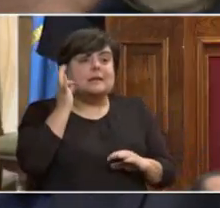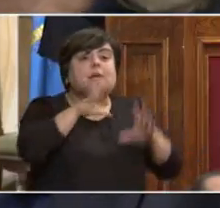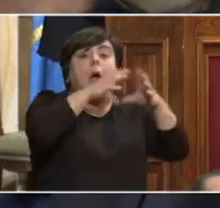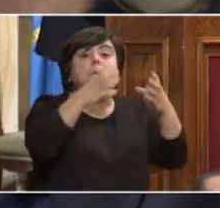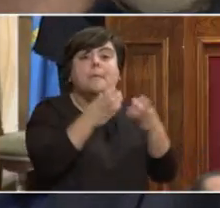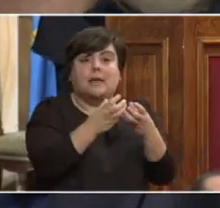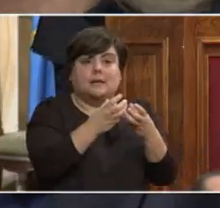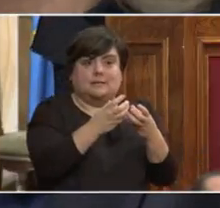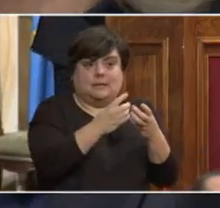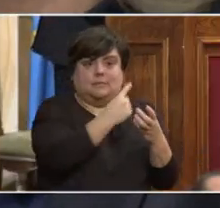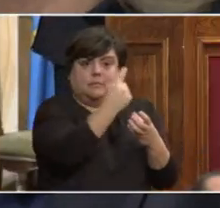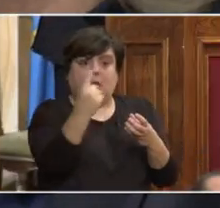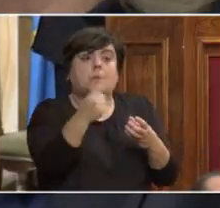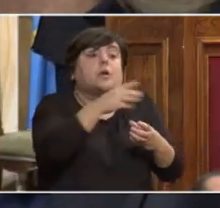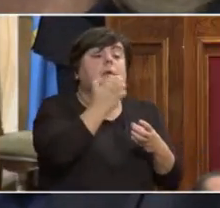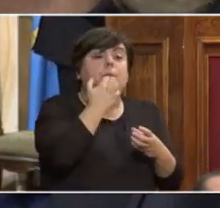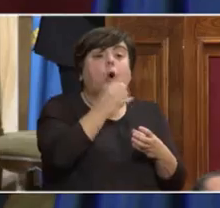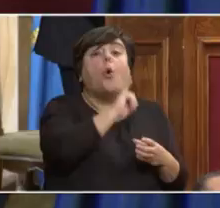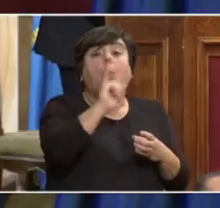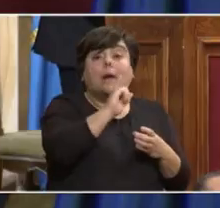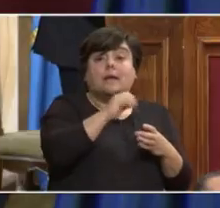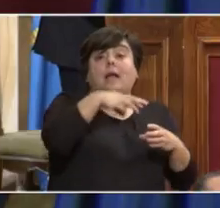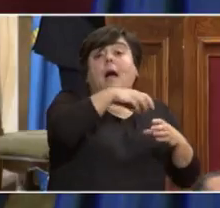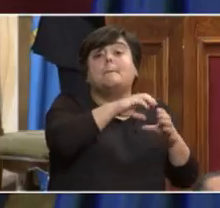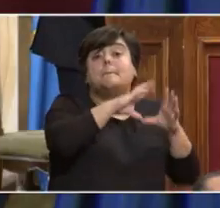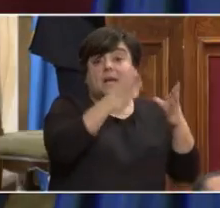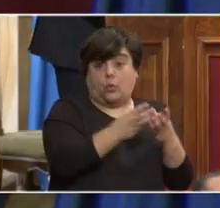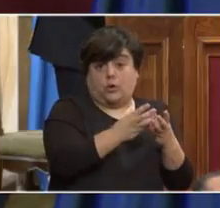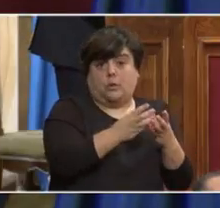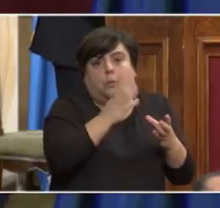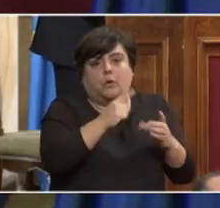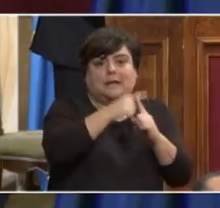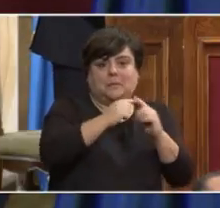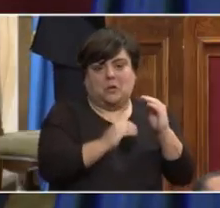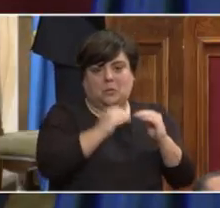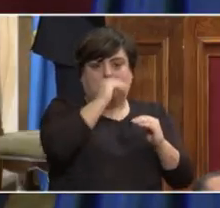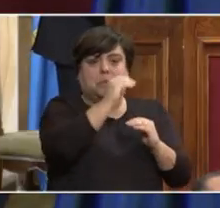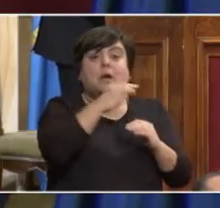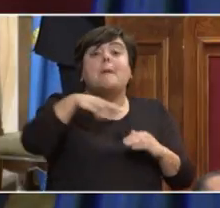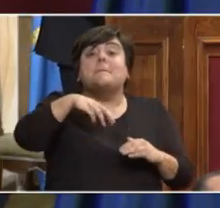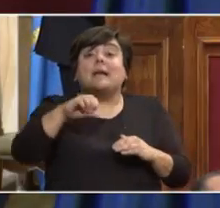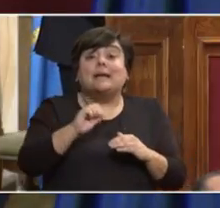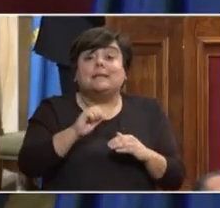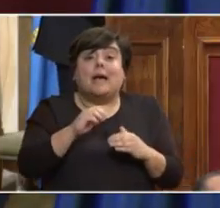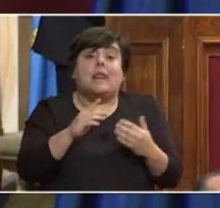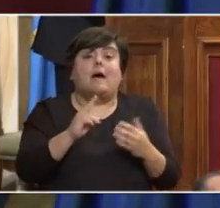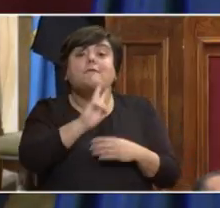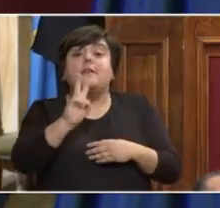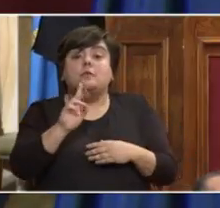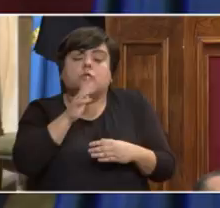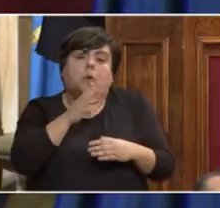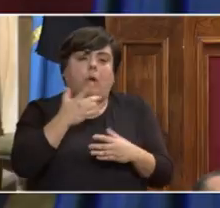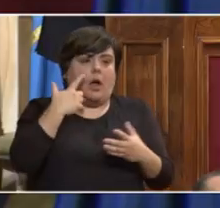Así, Juana era Mercurio, pues le hacía subir la temperatura. Margarita era Venus, no por su